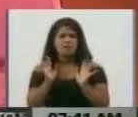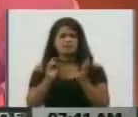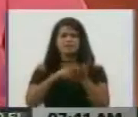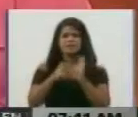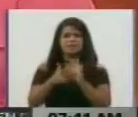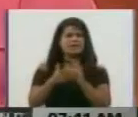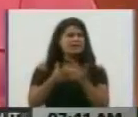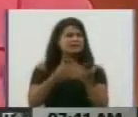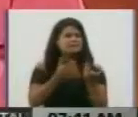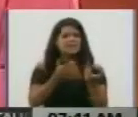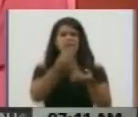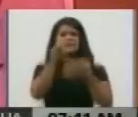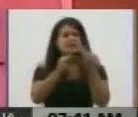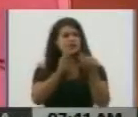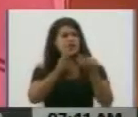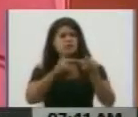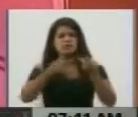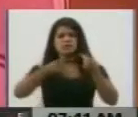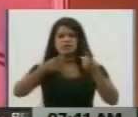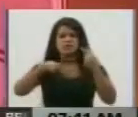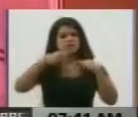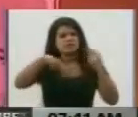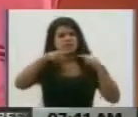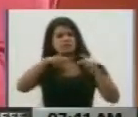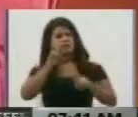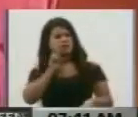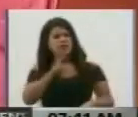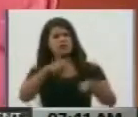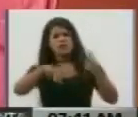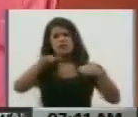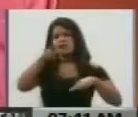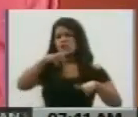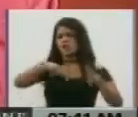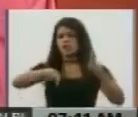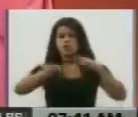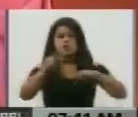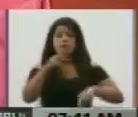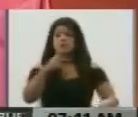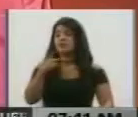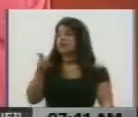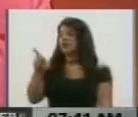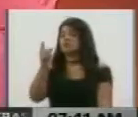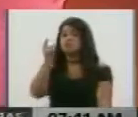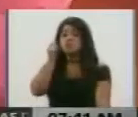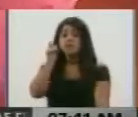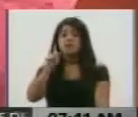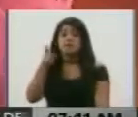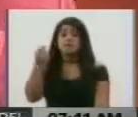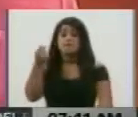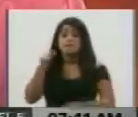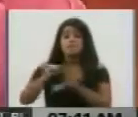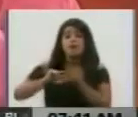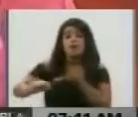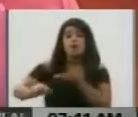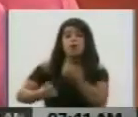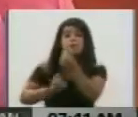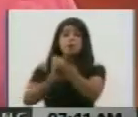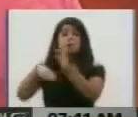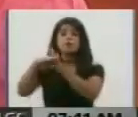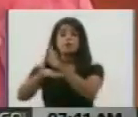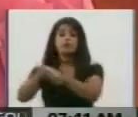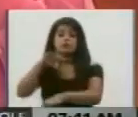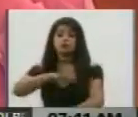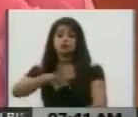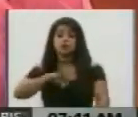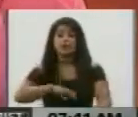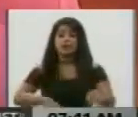enredadísima argumentación que dice que ella no debió haber financiado programas sociales, fíjate tú,